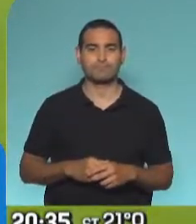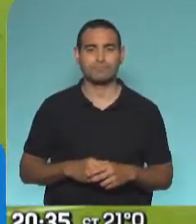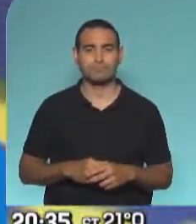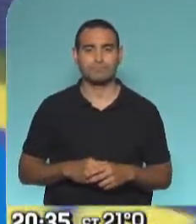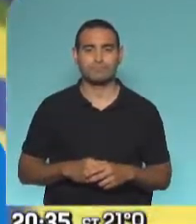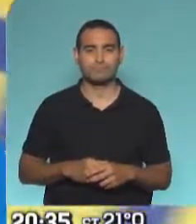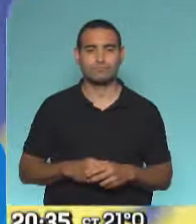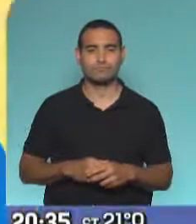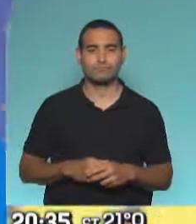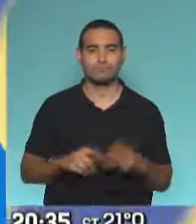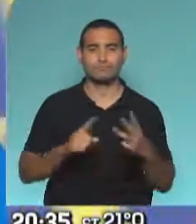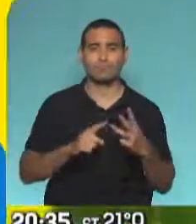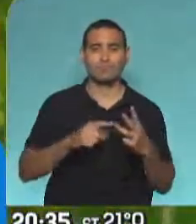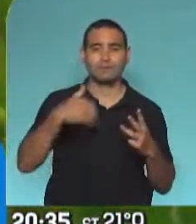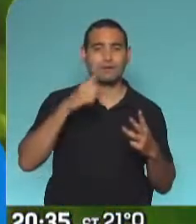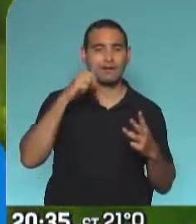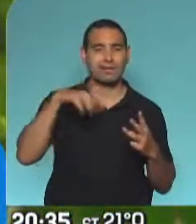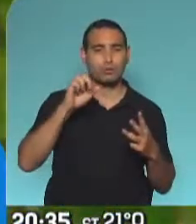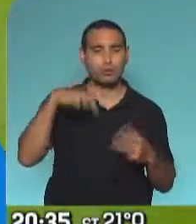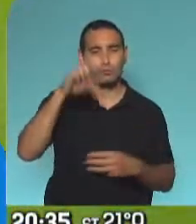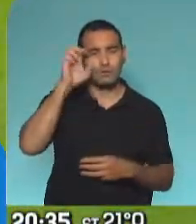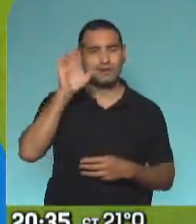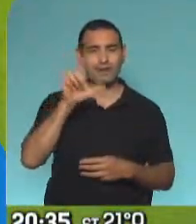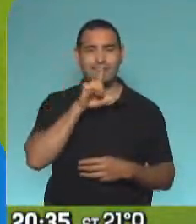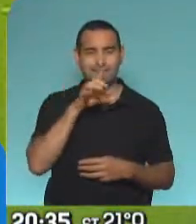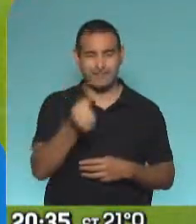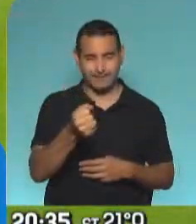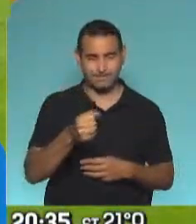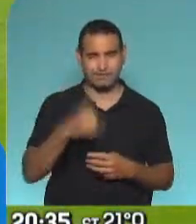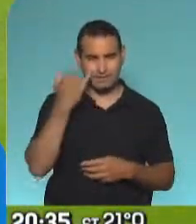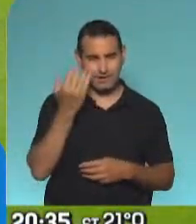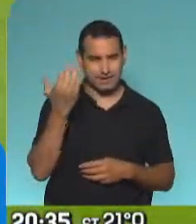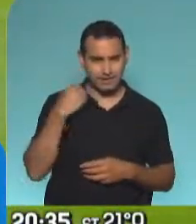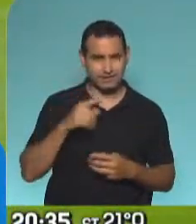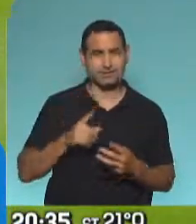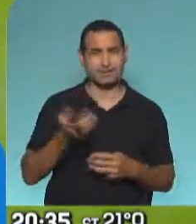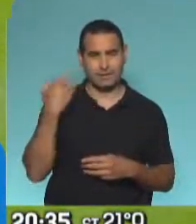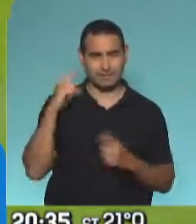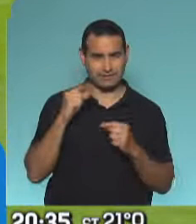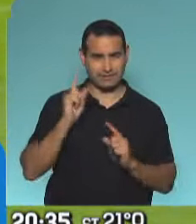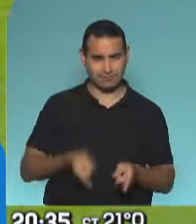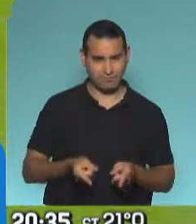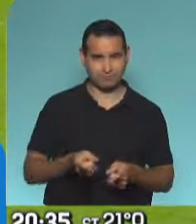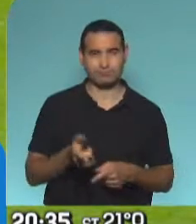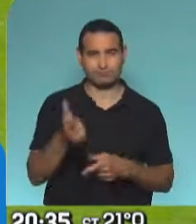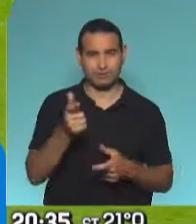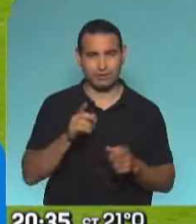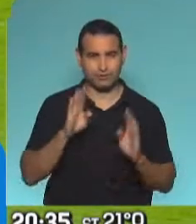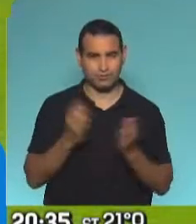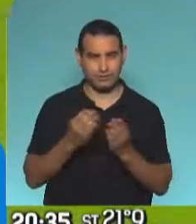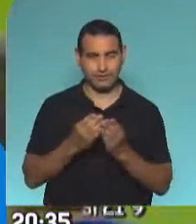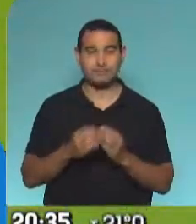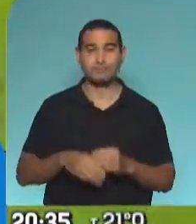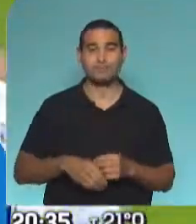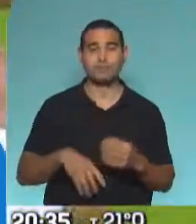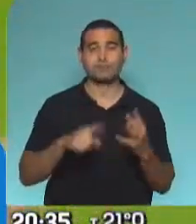el travesaño, Mariano Peralta Bauer, que ya había marcado en la fecha pasada ante Estudiantes de La Plata en carácter de local.